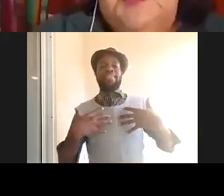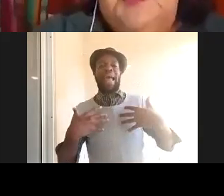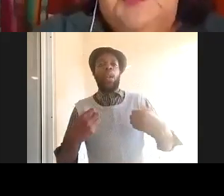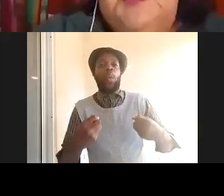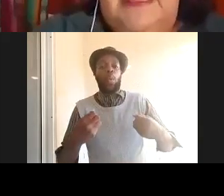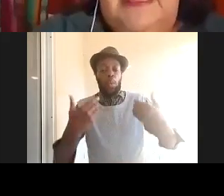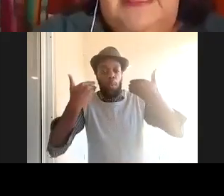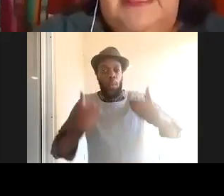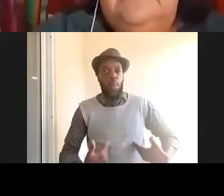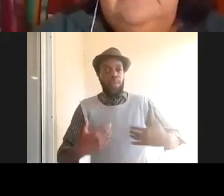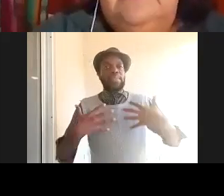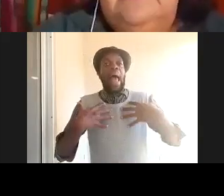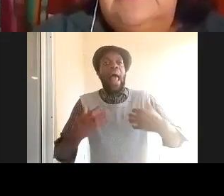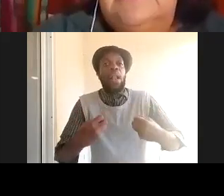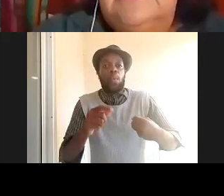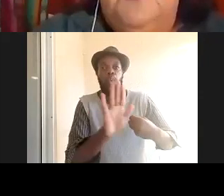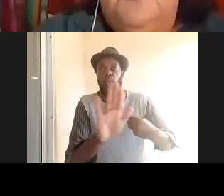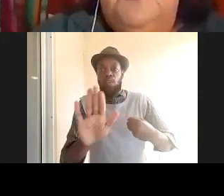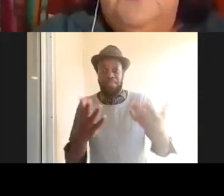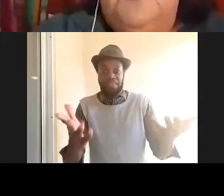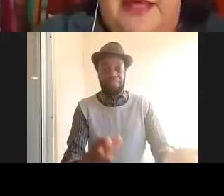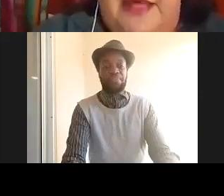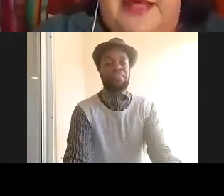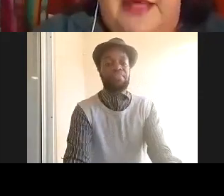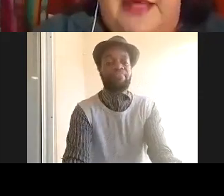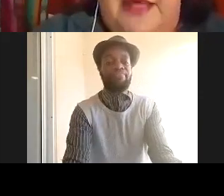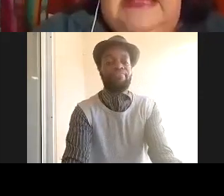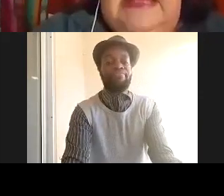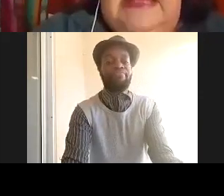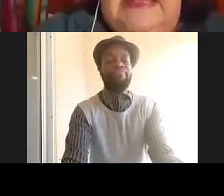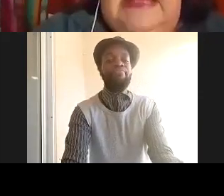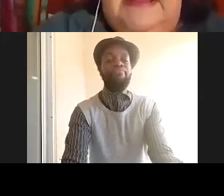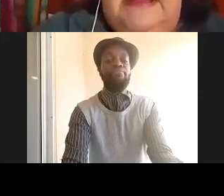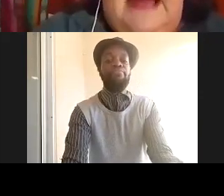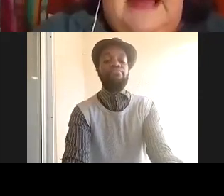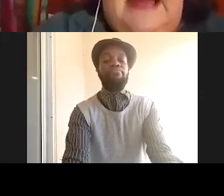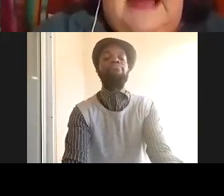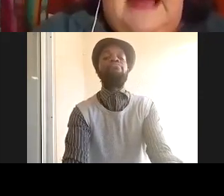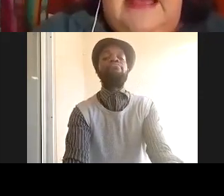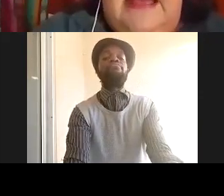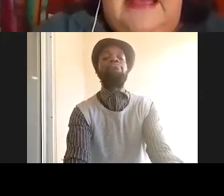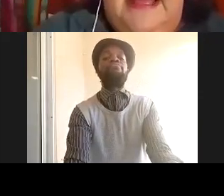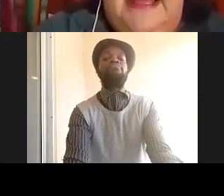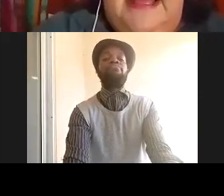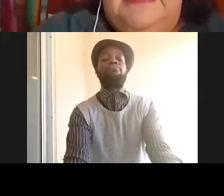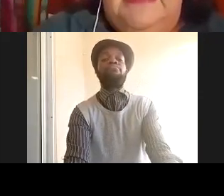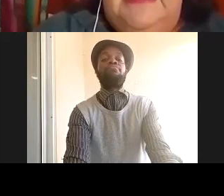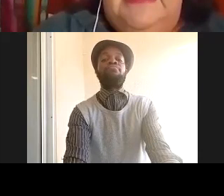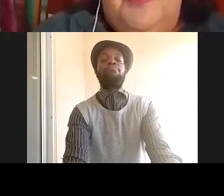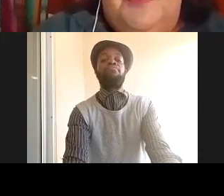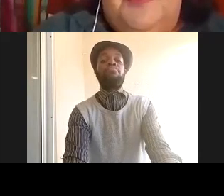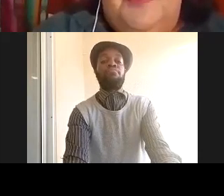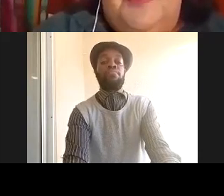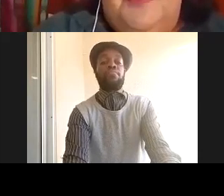nuestros participantes, por favor, que deben mantener sus micrófonos apagados, de igual manera la